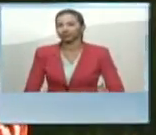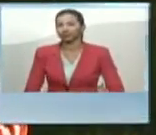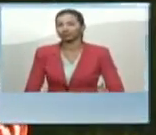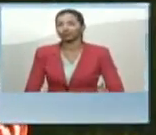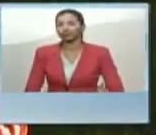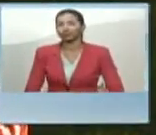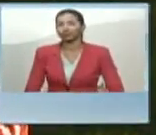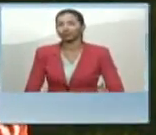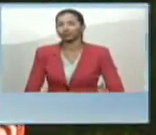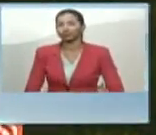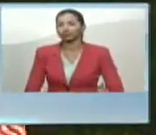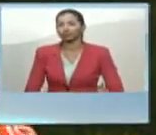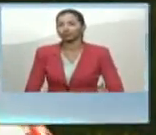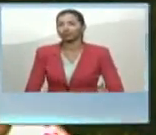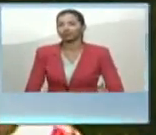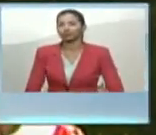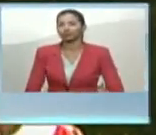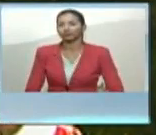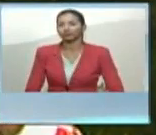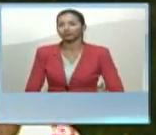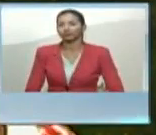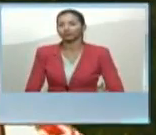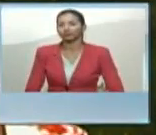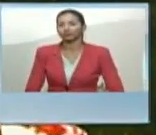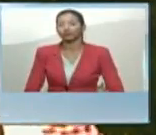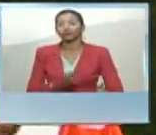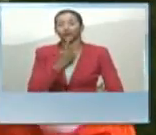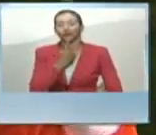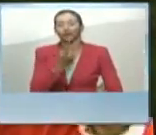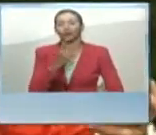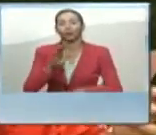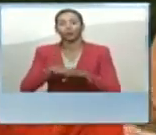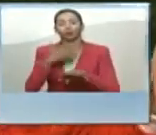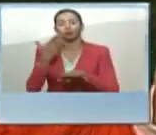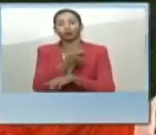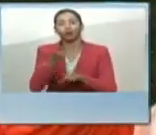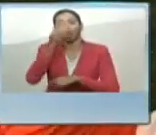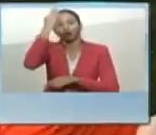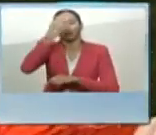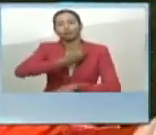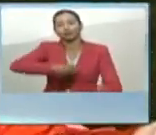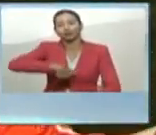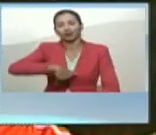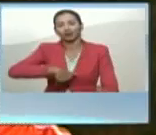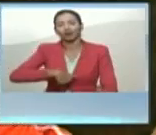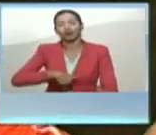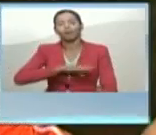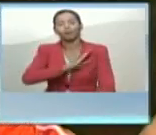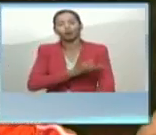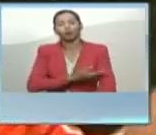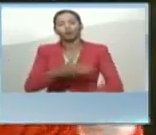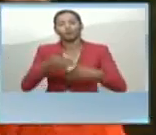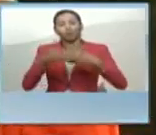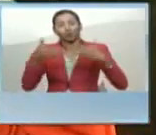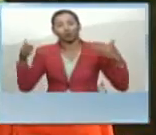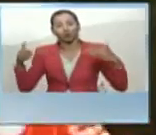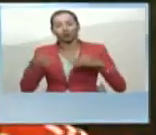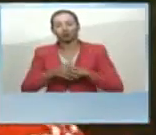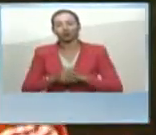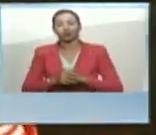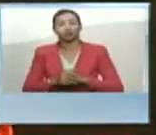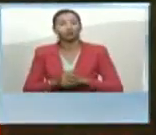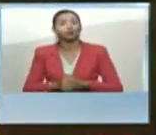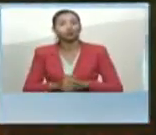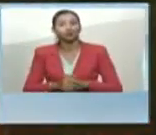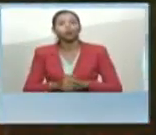Por eso, fíjense, yo les digo esto porque ustedes son los consejos presidenciales del Poder Popular, del gobierno popular. Para que ustedes lo